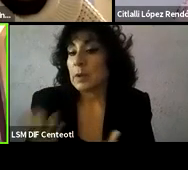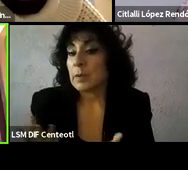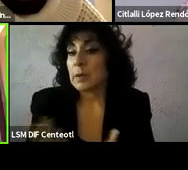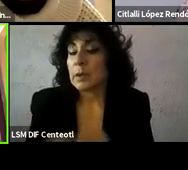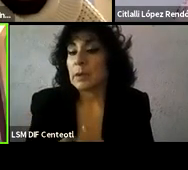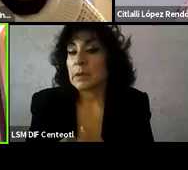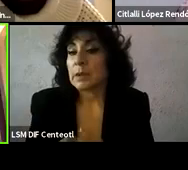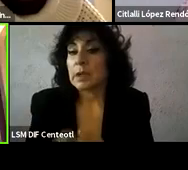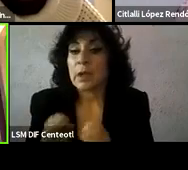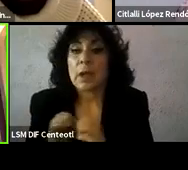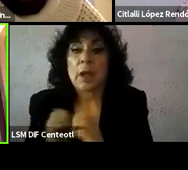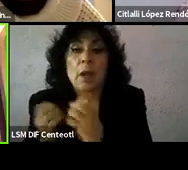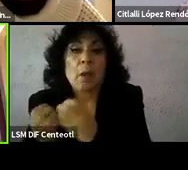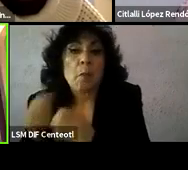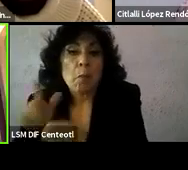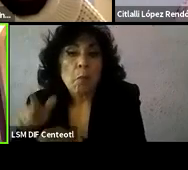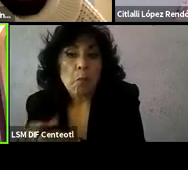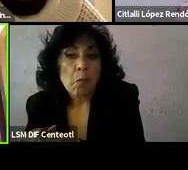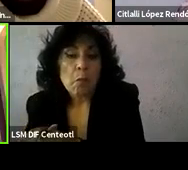crear comunidad en